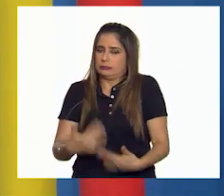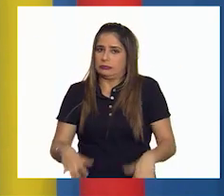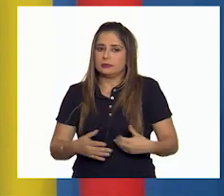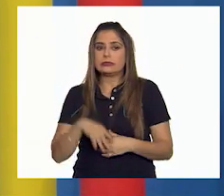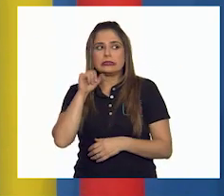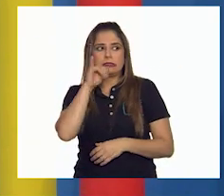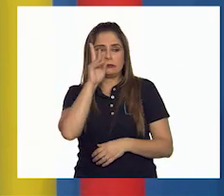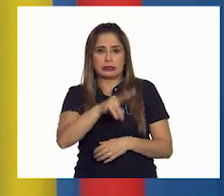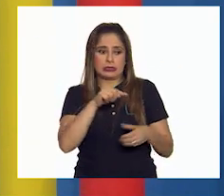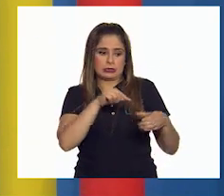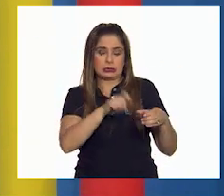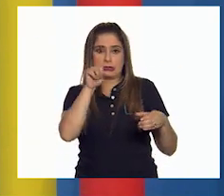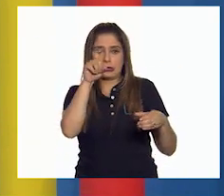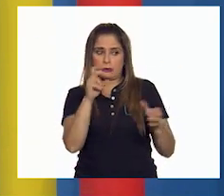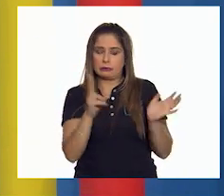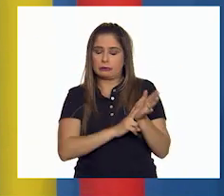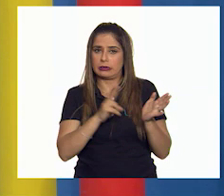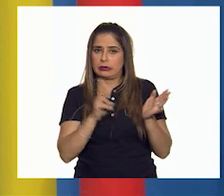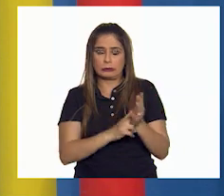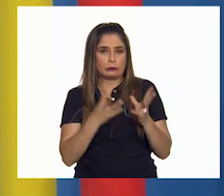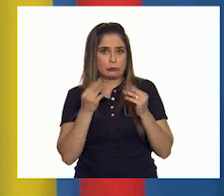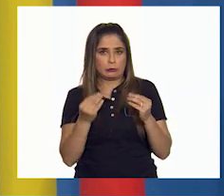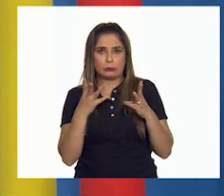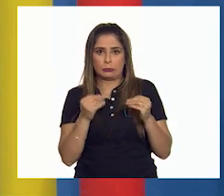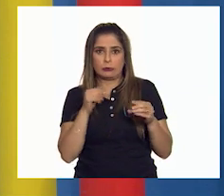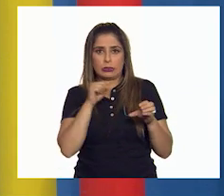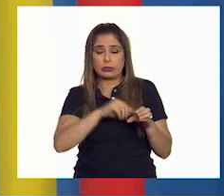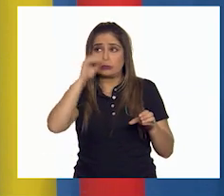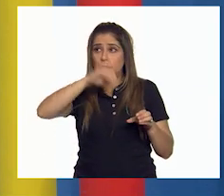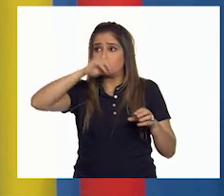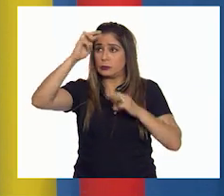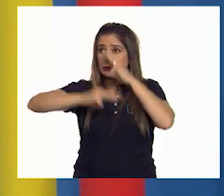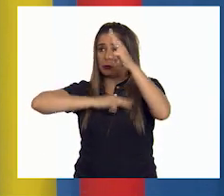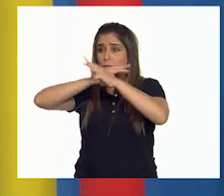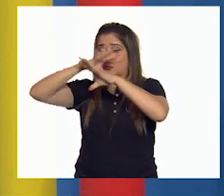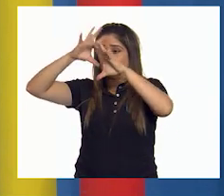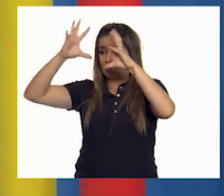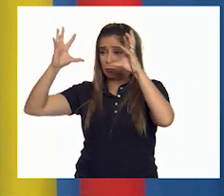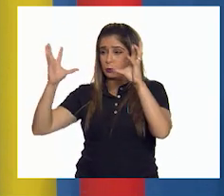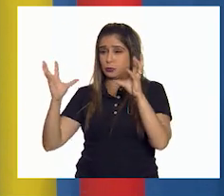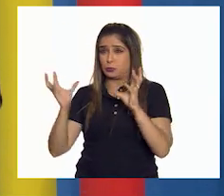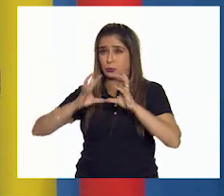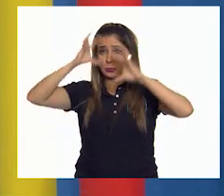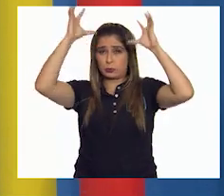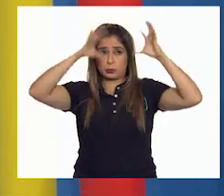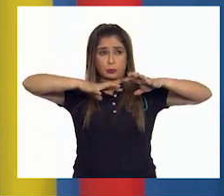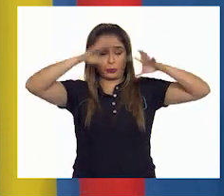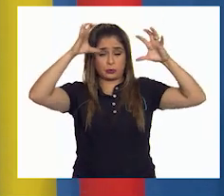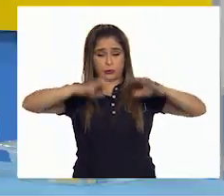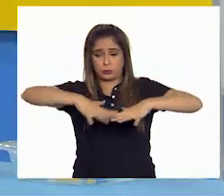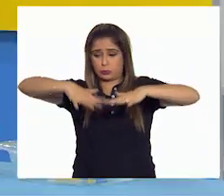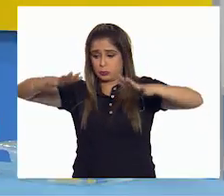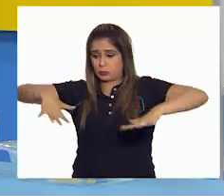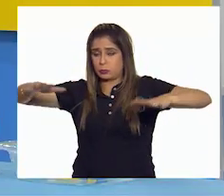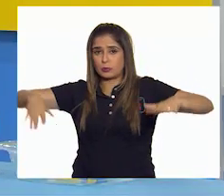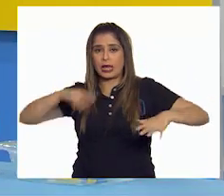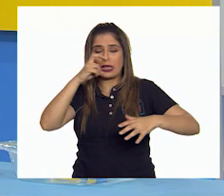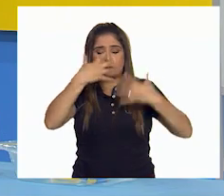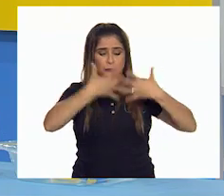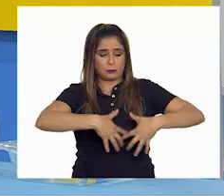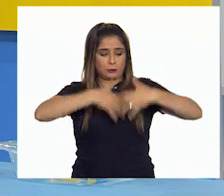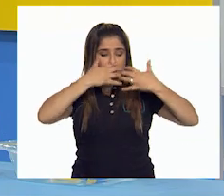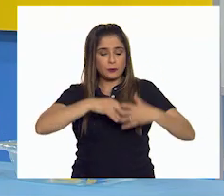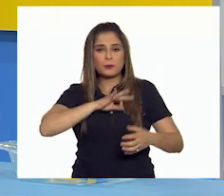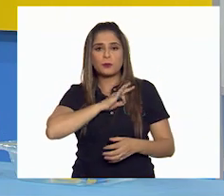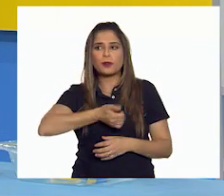el agua de este vasito. Que bueno, ha recorrido todo el mundo para llegar hasta aquí, ¿eh? ¡Wow! Pues hoy hemos visto que el agua se mueve a